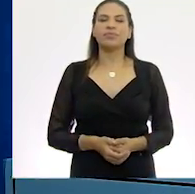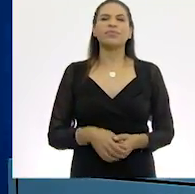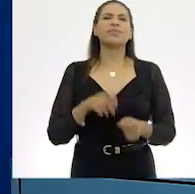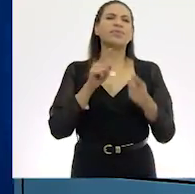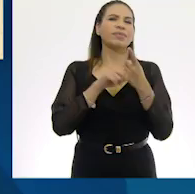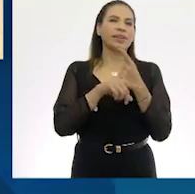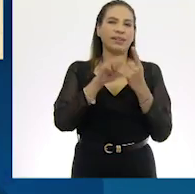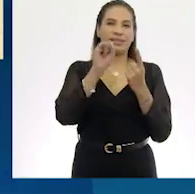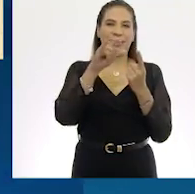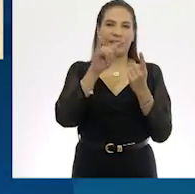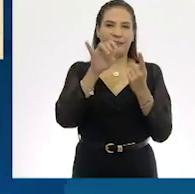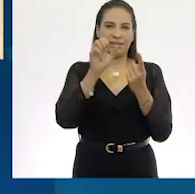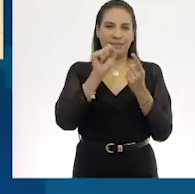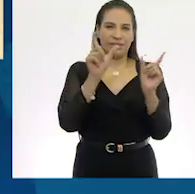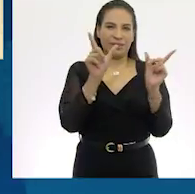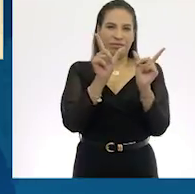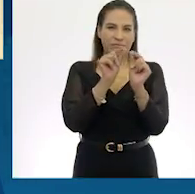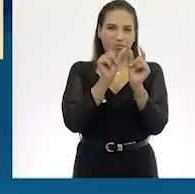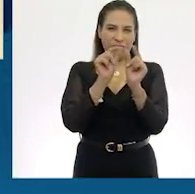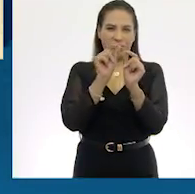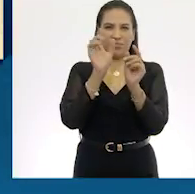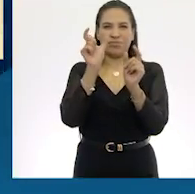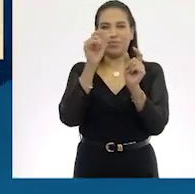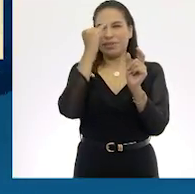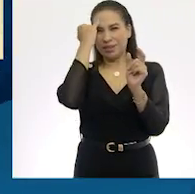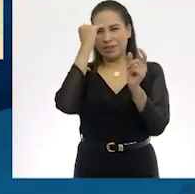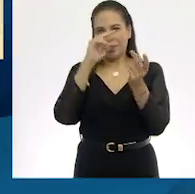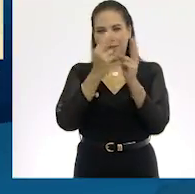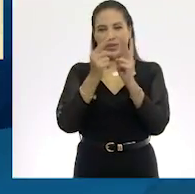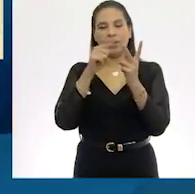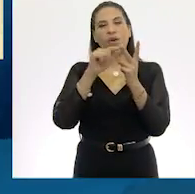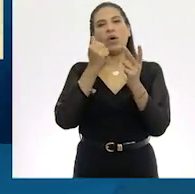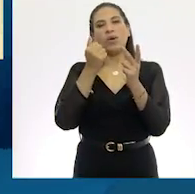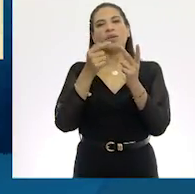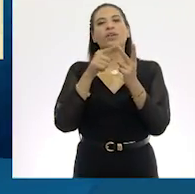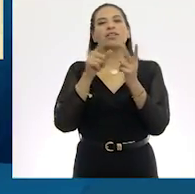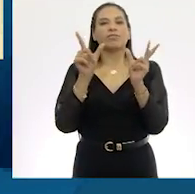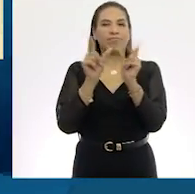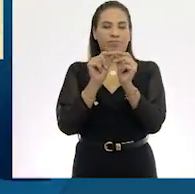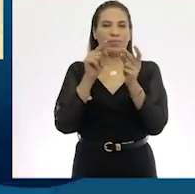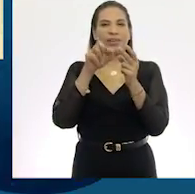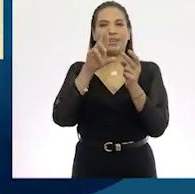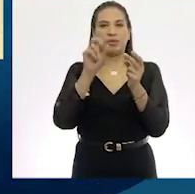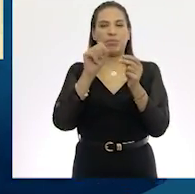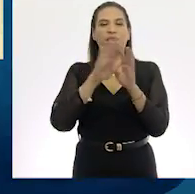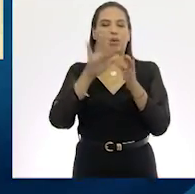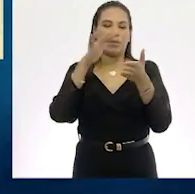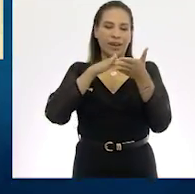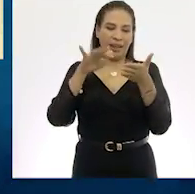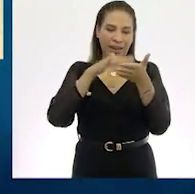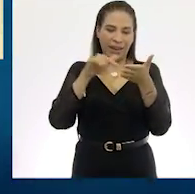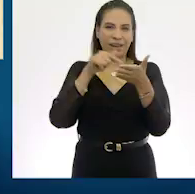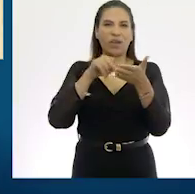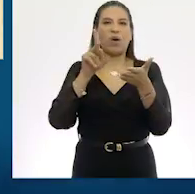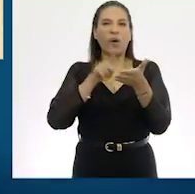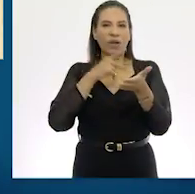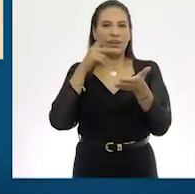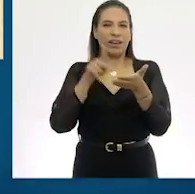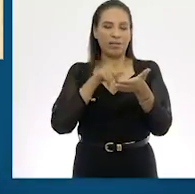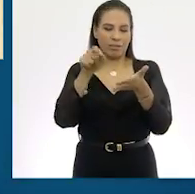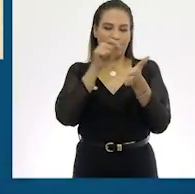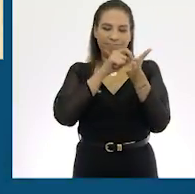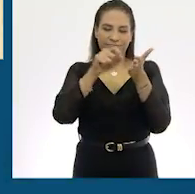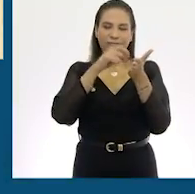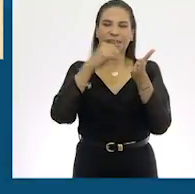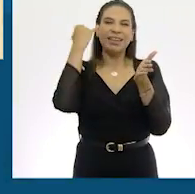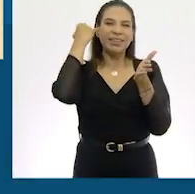una síntesis. ¿Cómo se hace una síntesis? Sí, maestro. Para empezar, realizamos una lectura completa del texto. Releemos el texto con el fin de subrayar